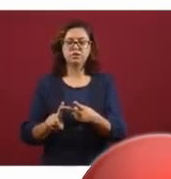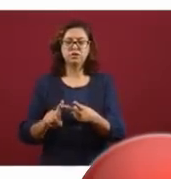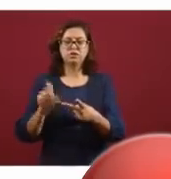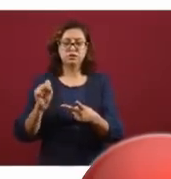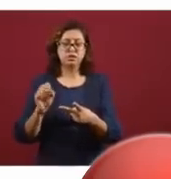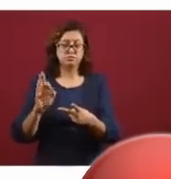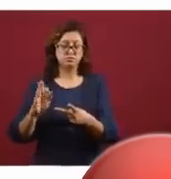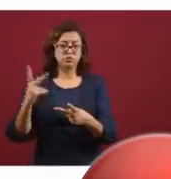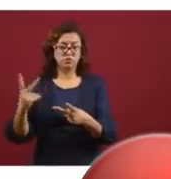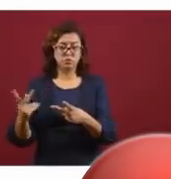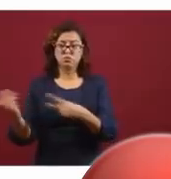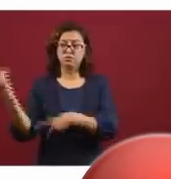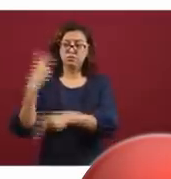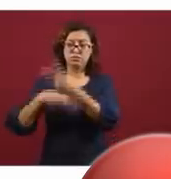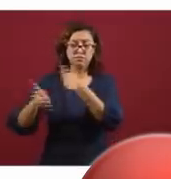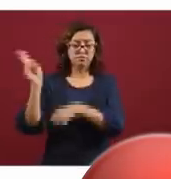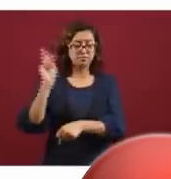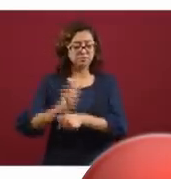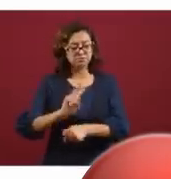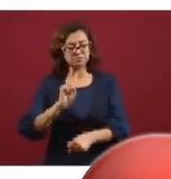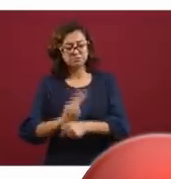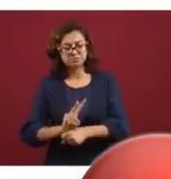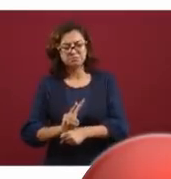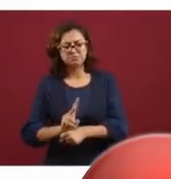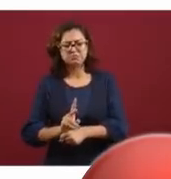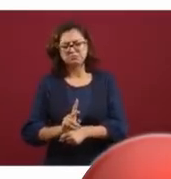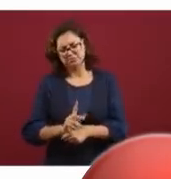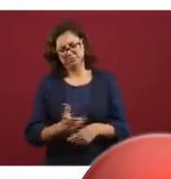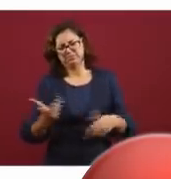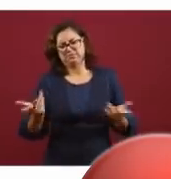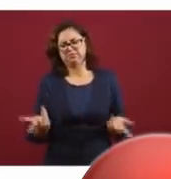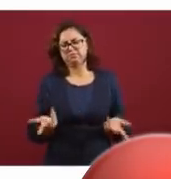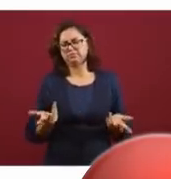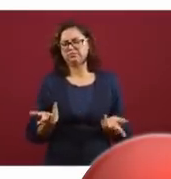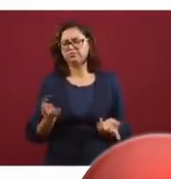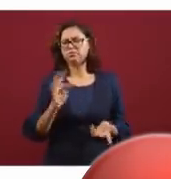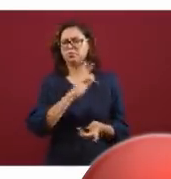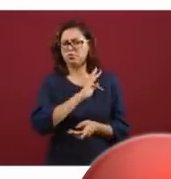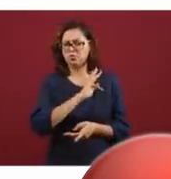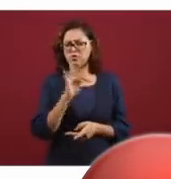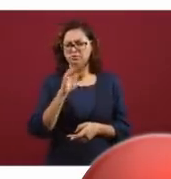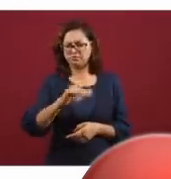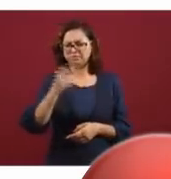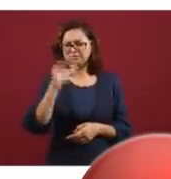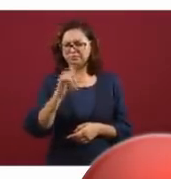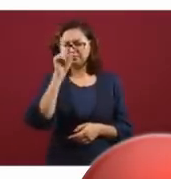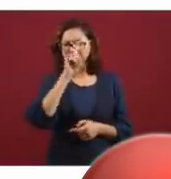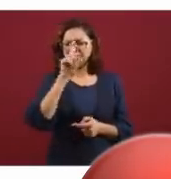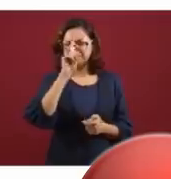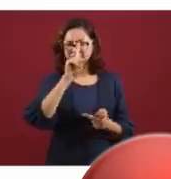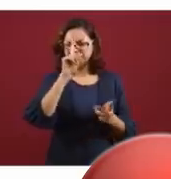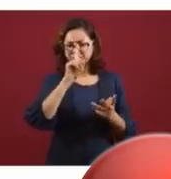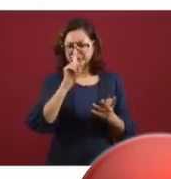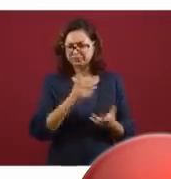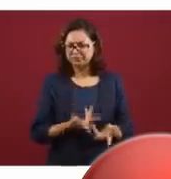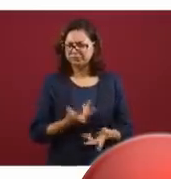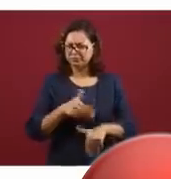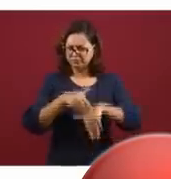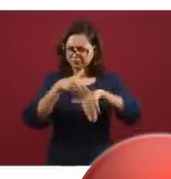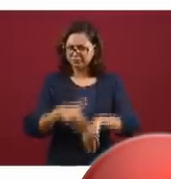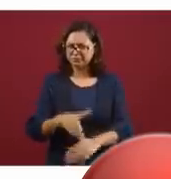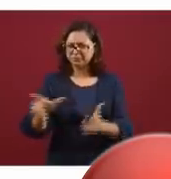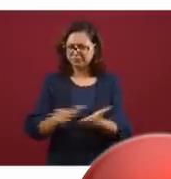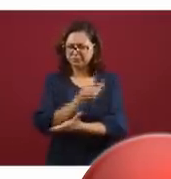Pública, pueden observar y dejar a los servidores públicos alguna recomendación por no acatar